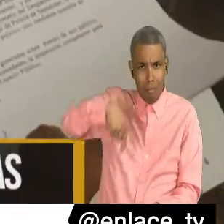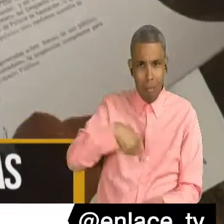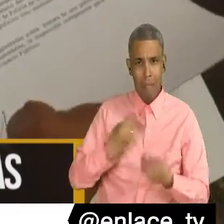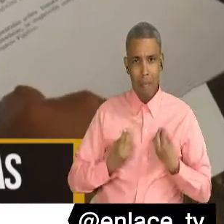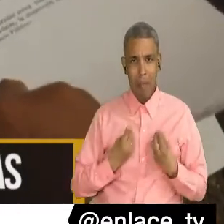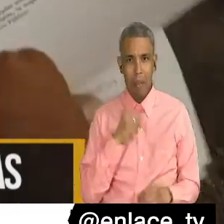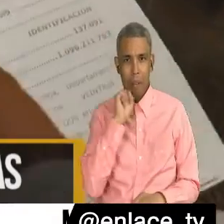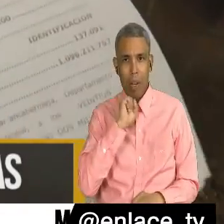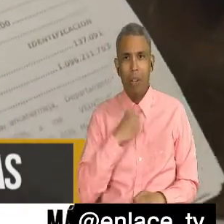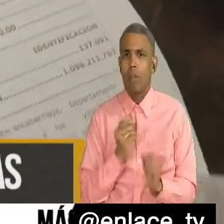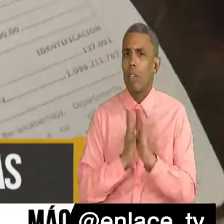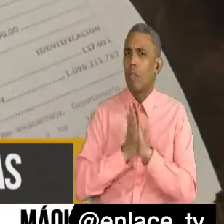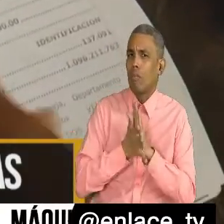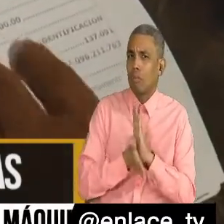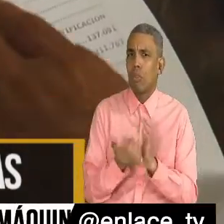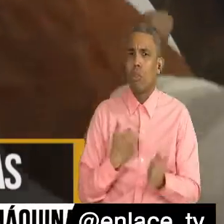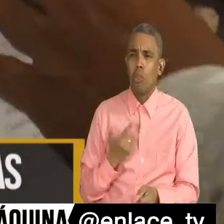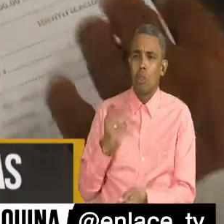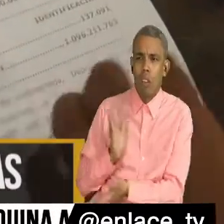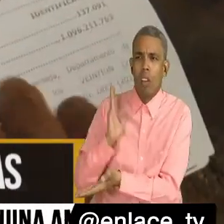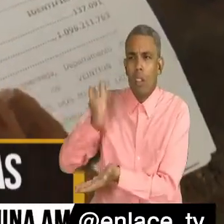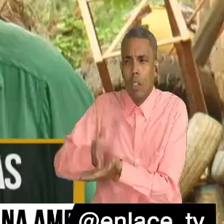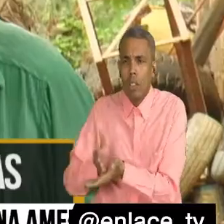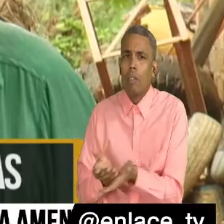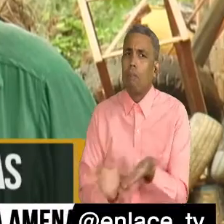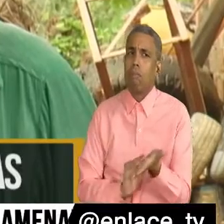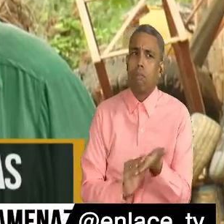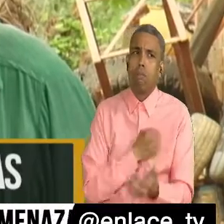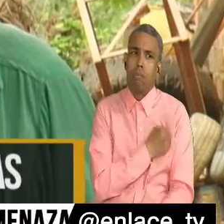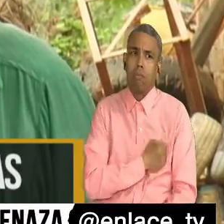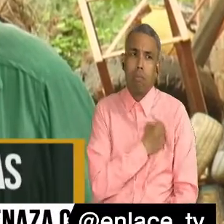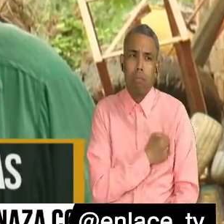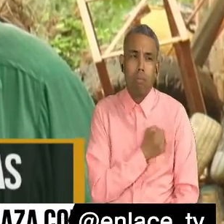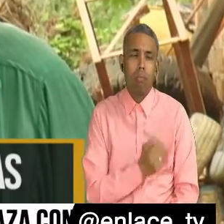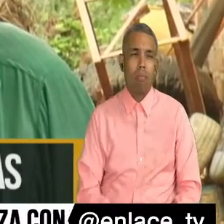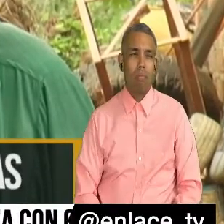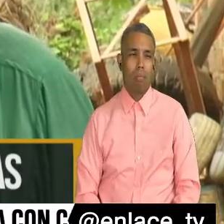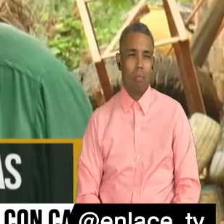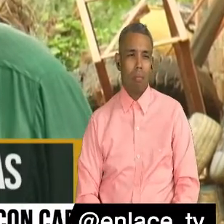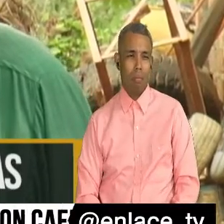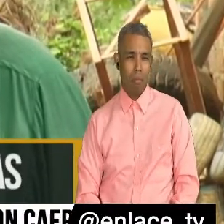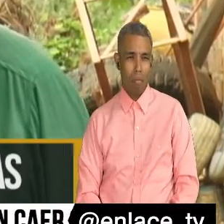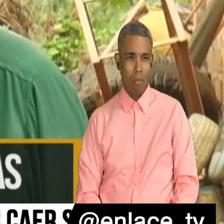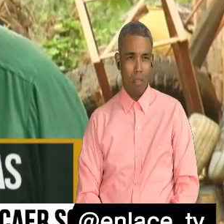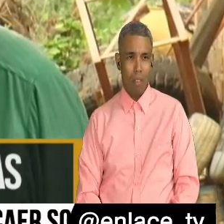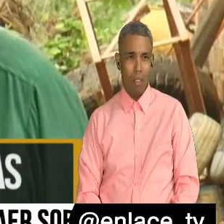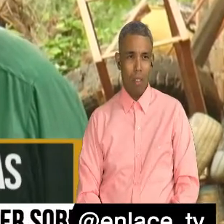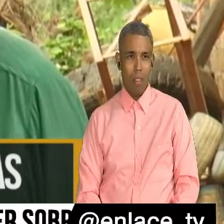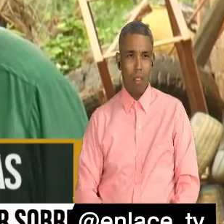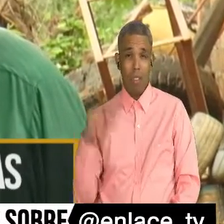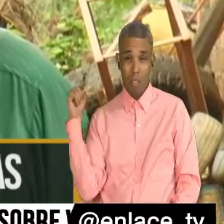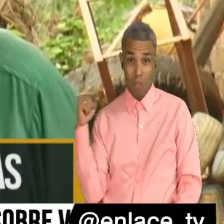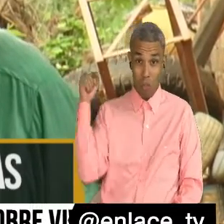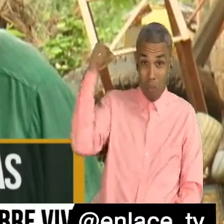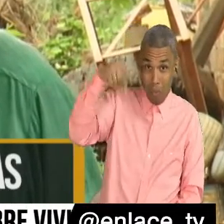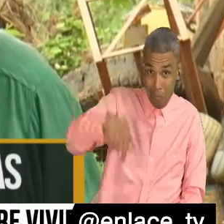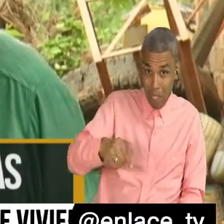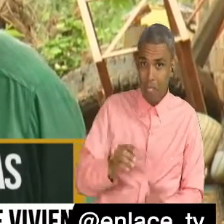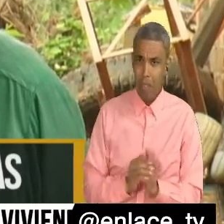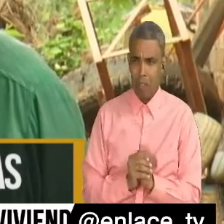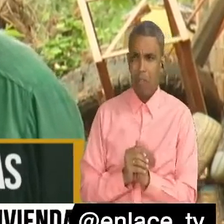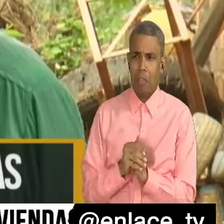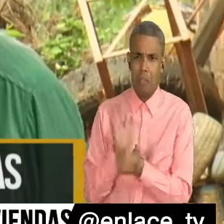ha recorrido todas las instancias oficiales habidas y por haber. Cuando vine, acudí a la policía, pero